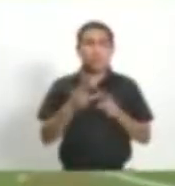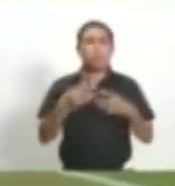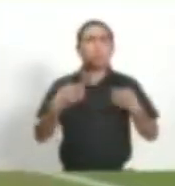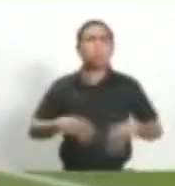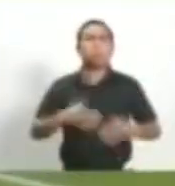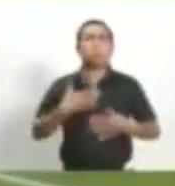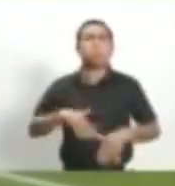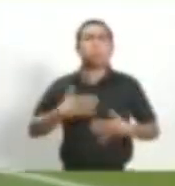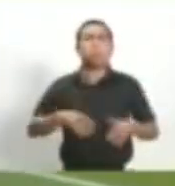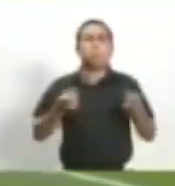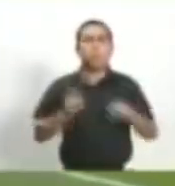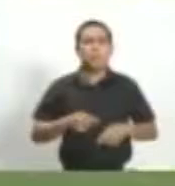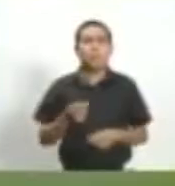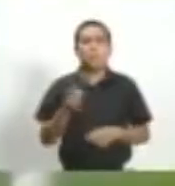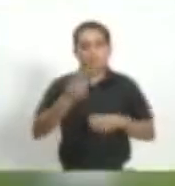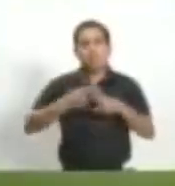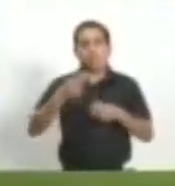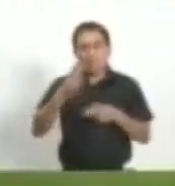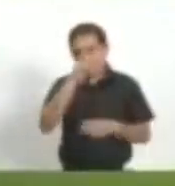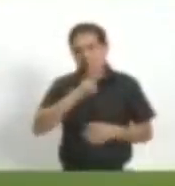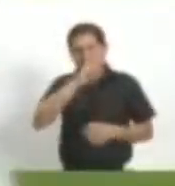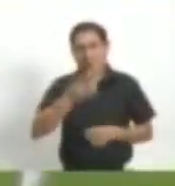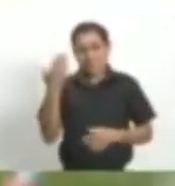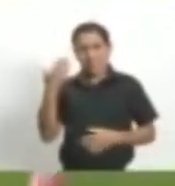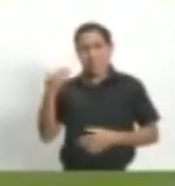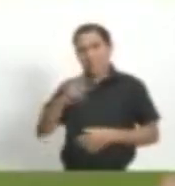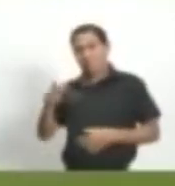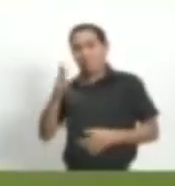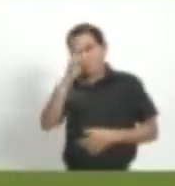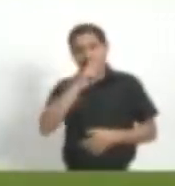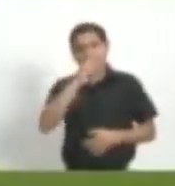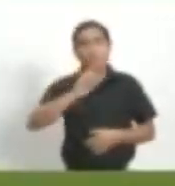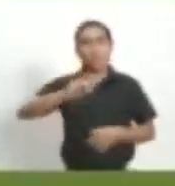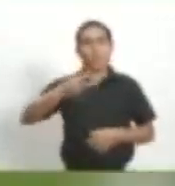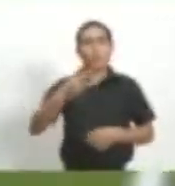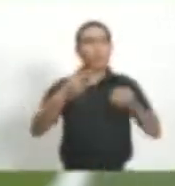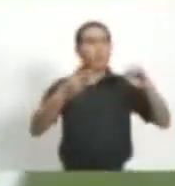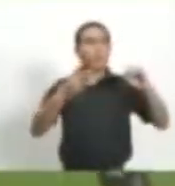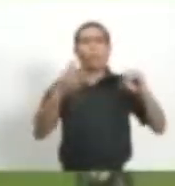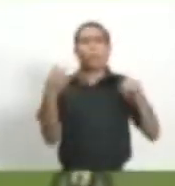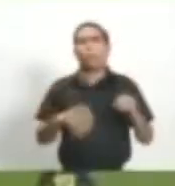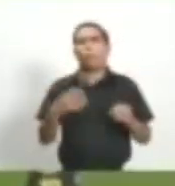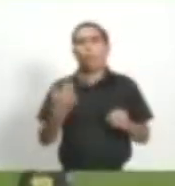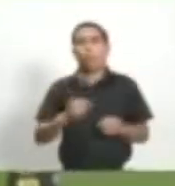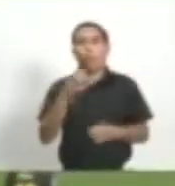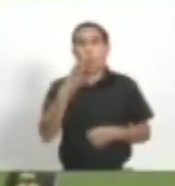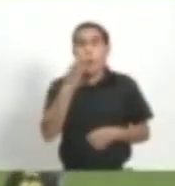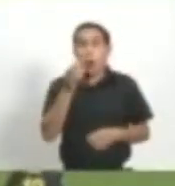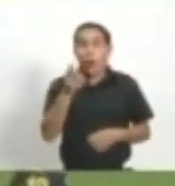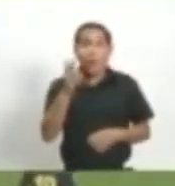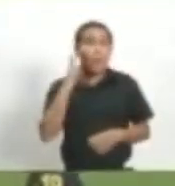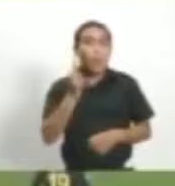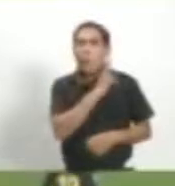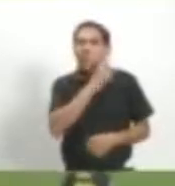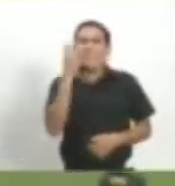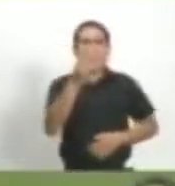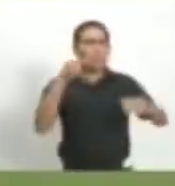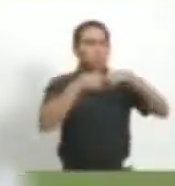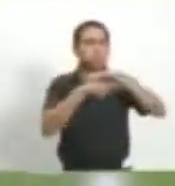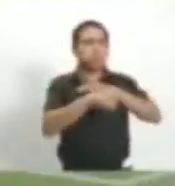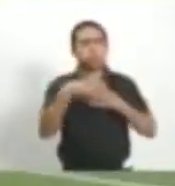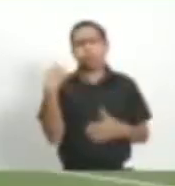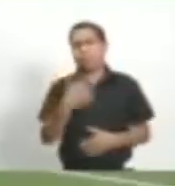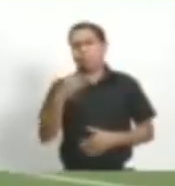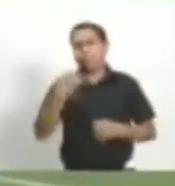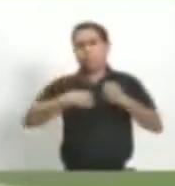tranquilidad, muy parecido al otro, definió por el centro para el 3-0. Hoy se anotó el hombre tres golazos, todos